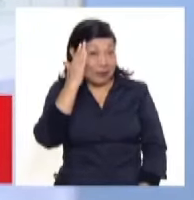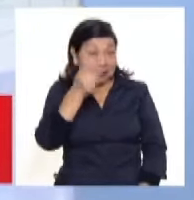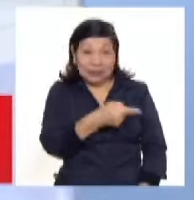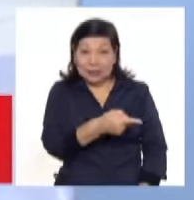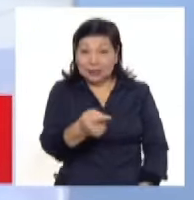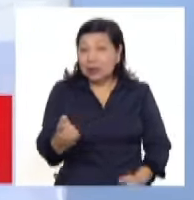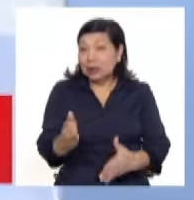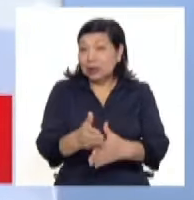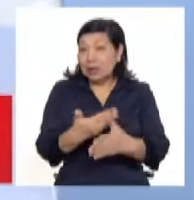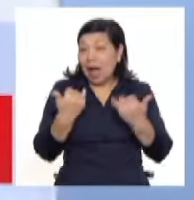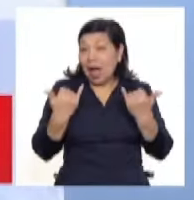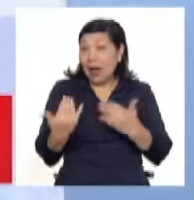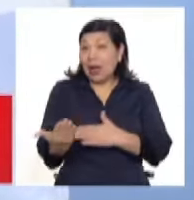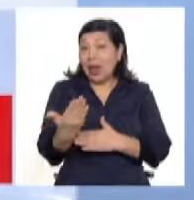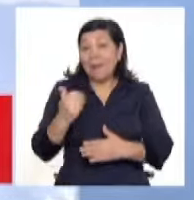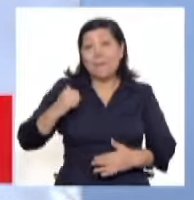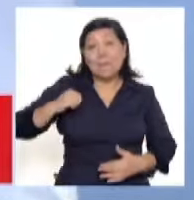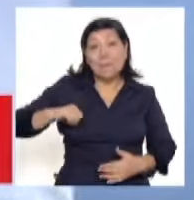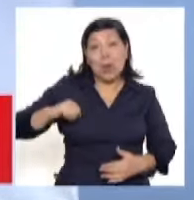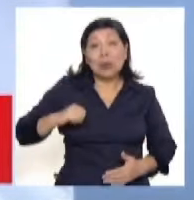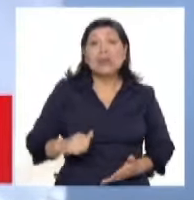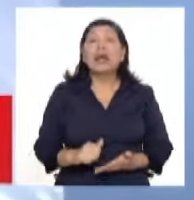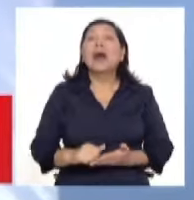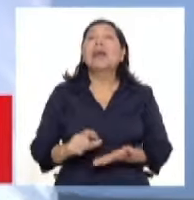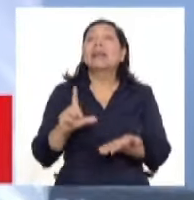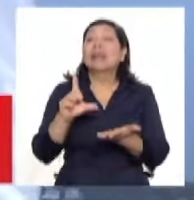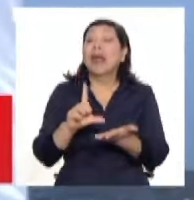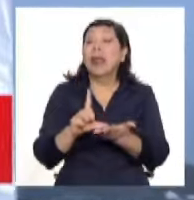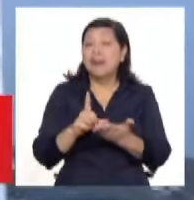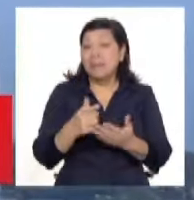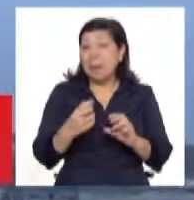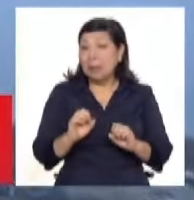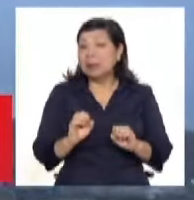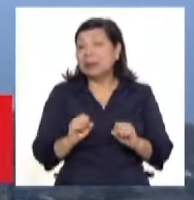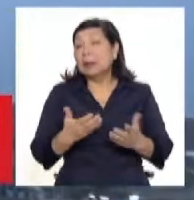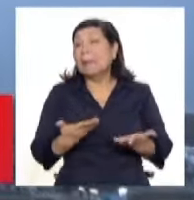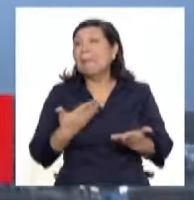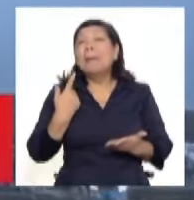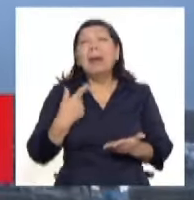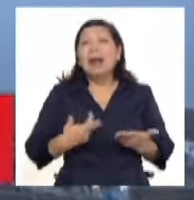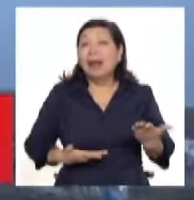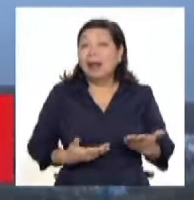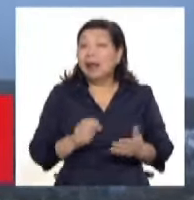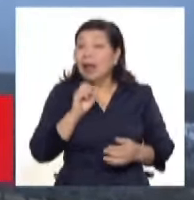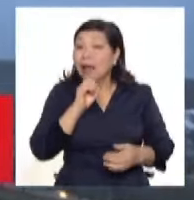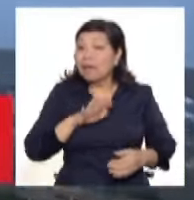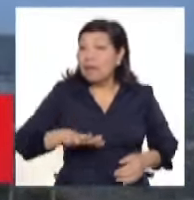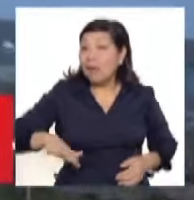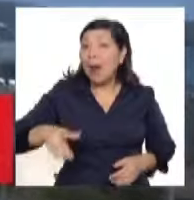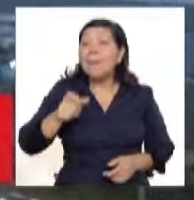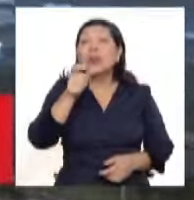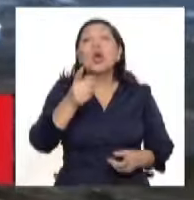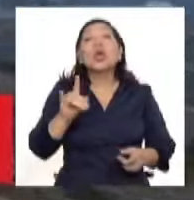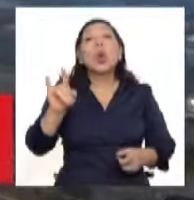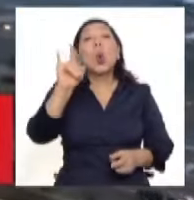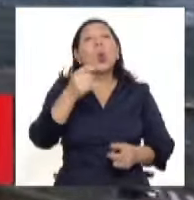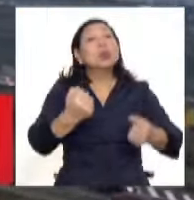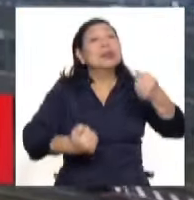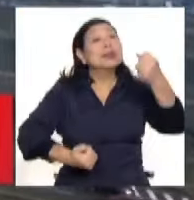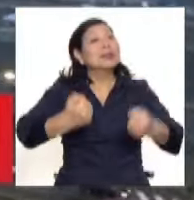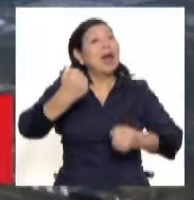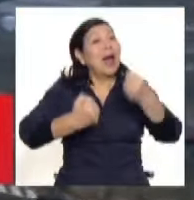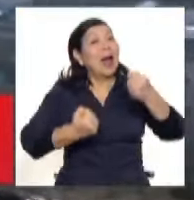que viene compartiendo a esta hora la Municipalidad Metropolitana de Lima, a fin de, pues, informar sobre todo a los conductores que